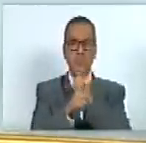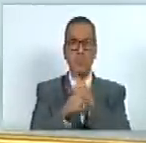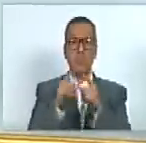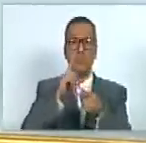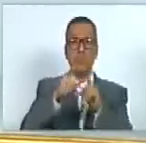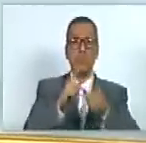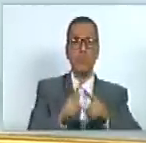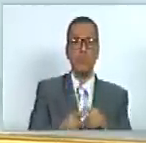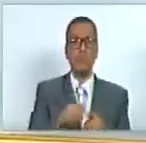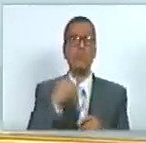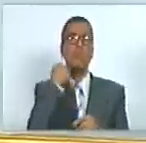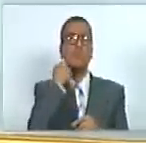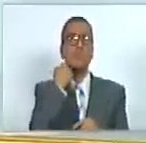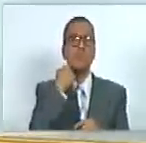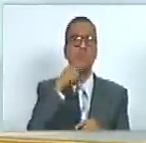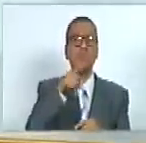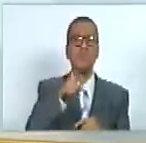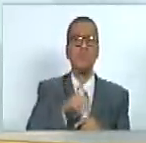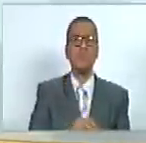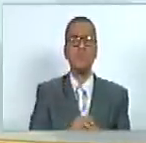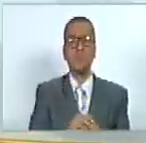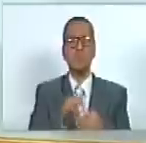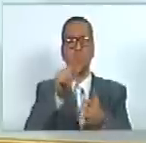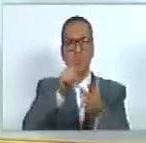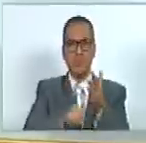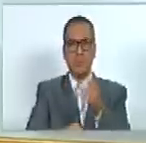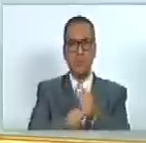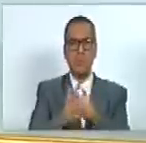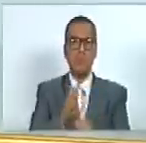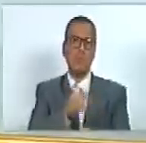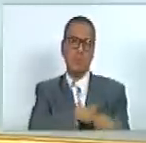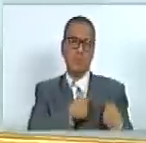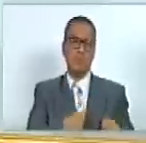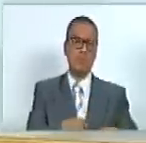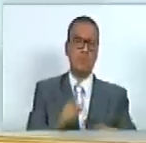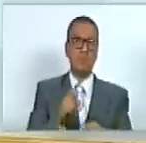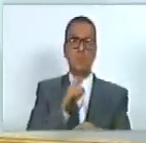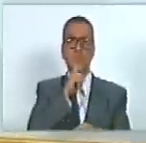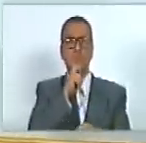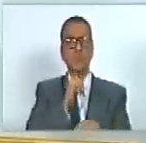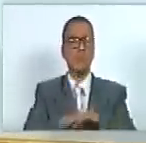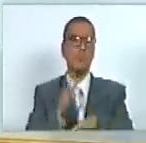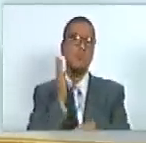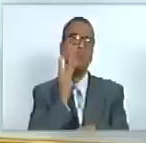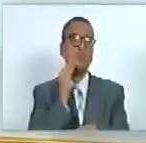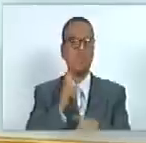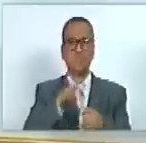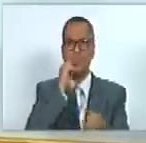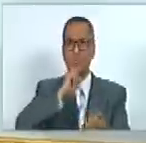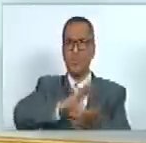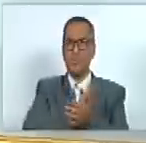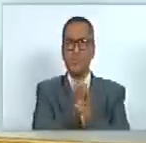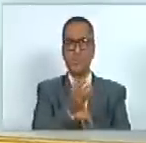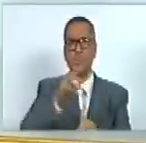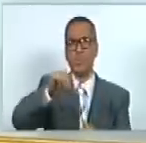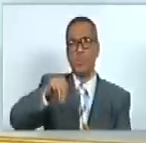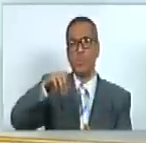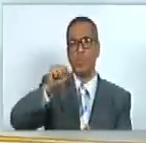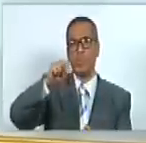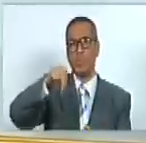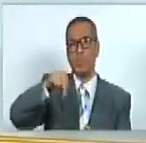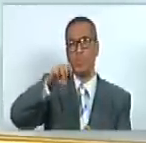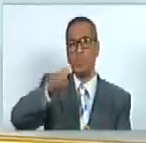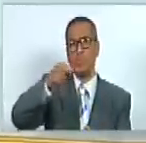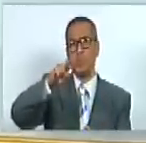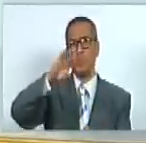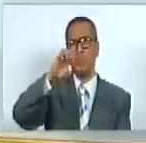alguna enfermedad, alguna intervención cardiovascular compleja. Acabaron con monómeros y